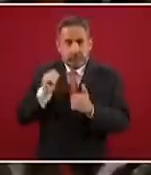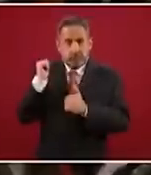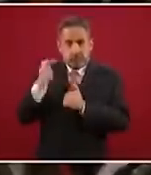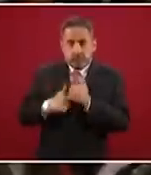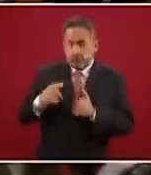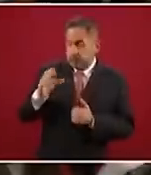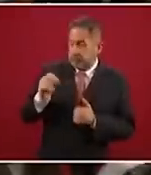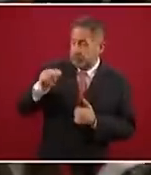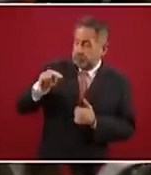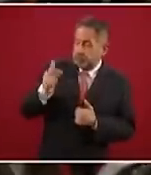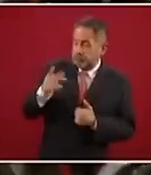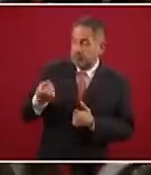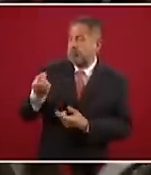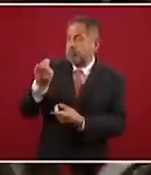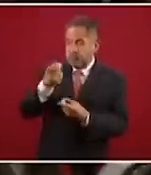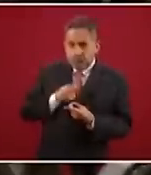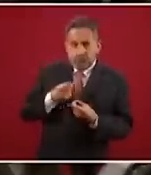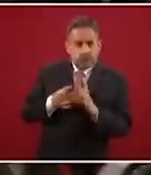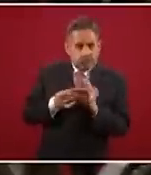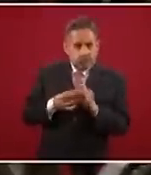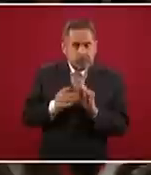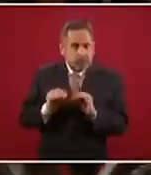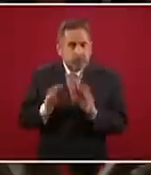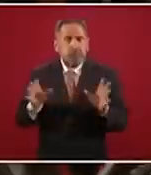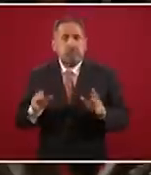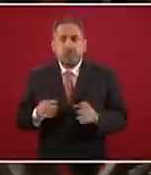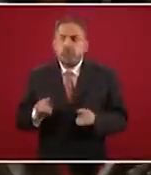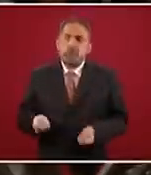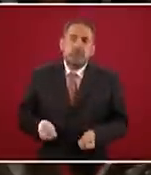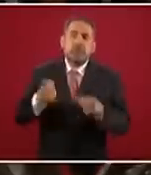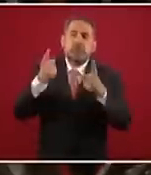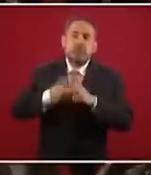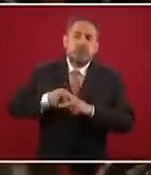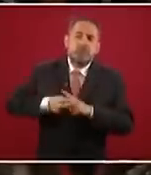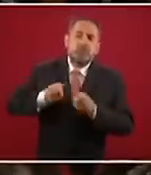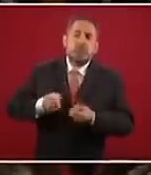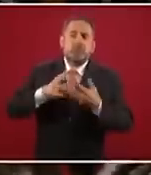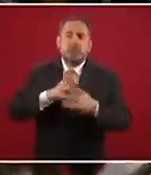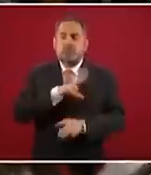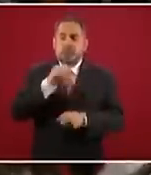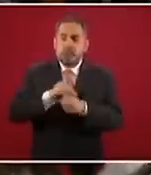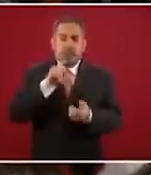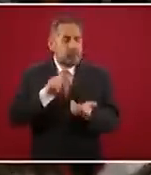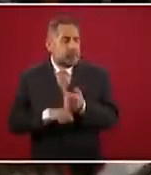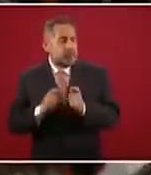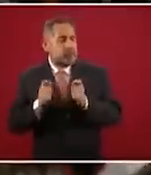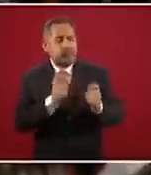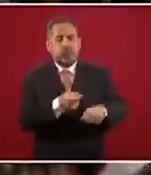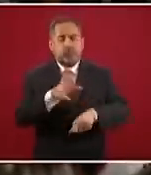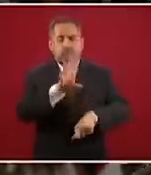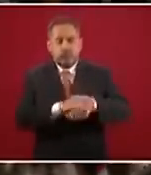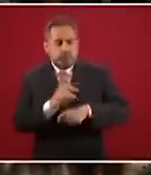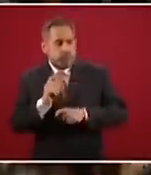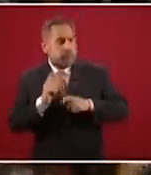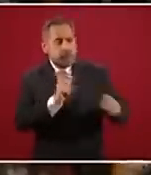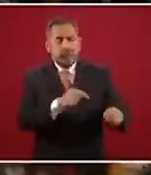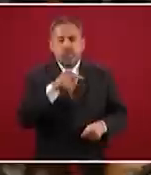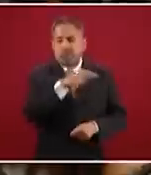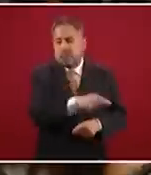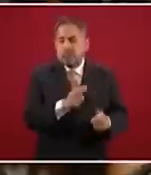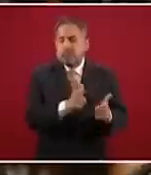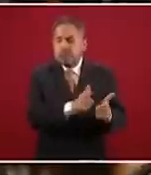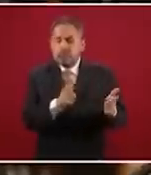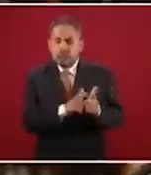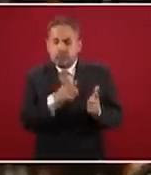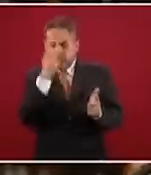pues nos diera un número exacto de lo que son las concesiones que se le han otorgado